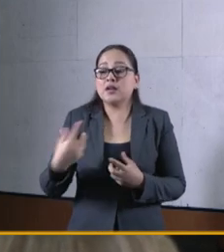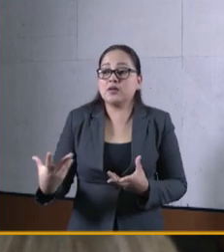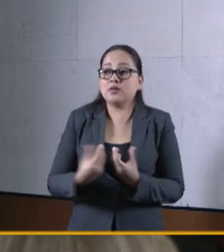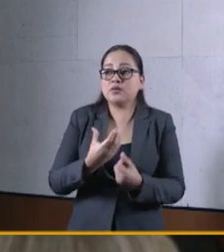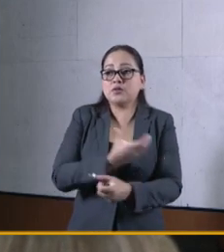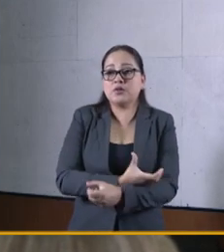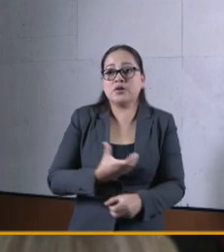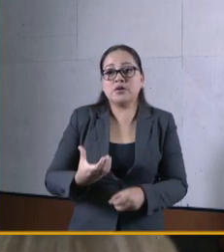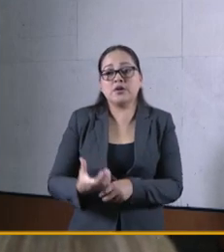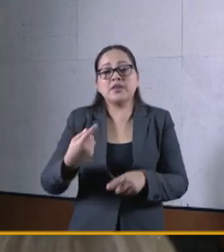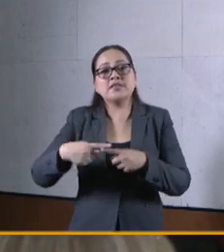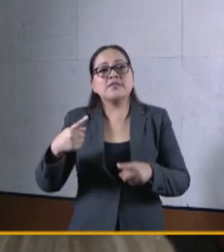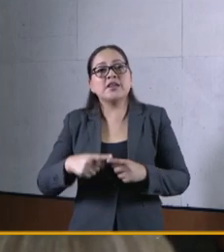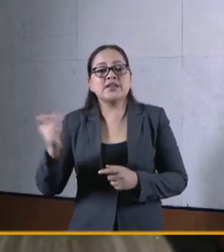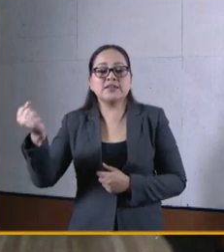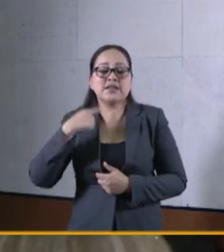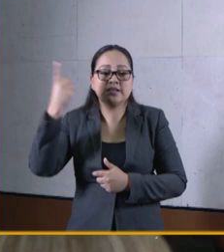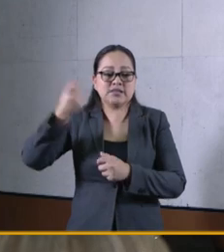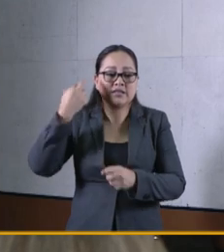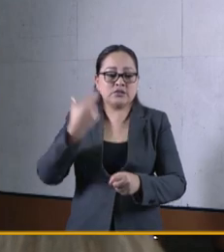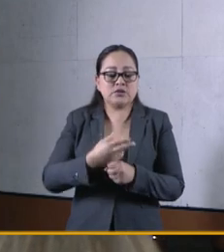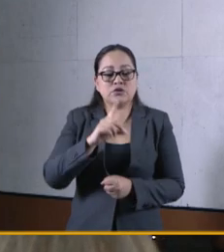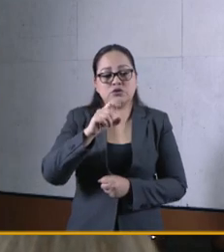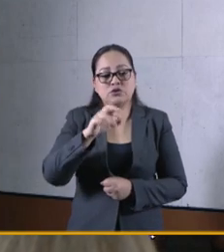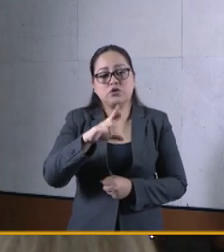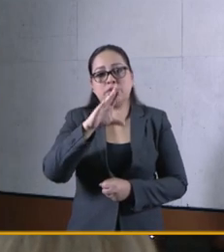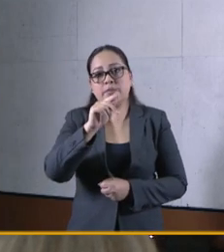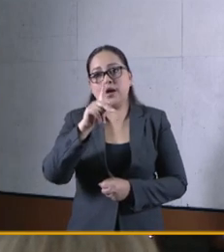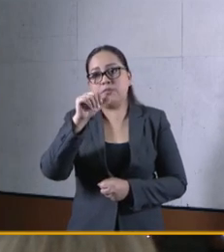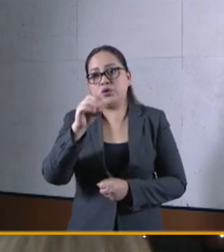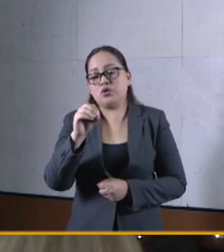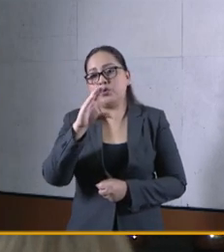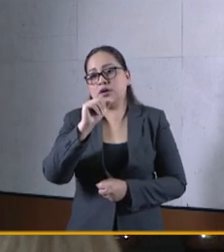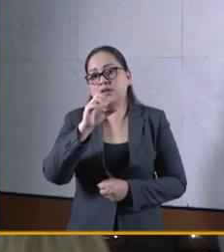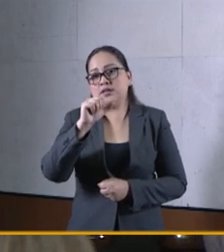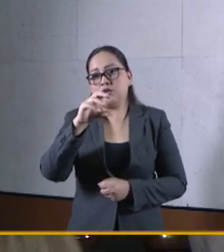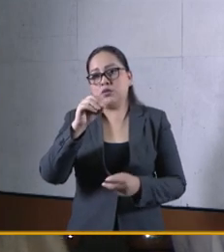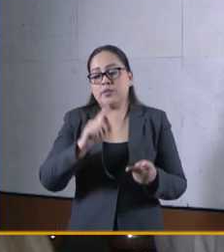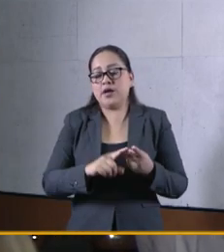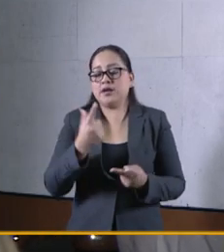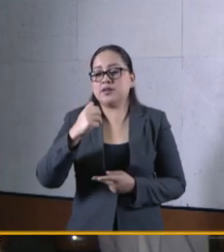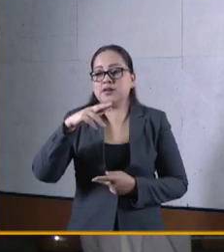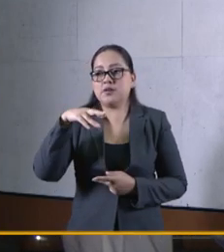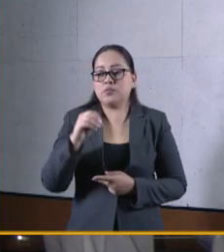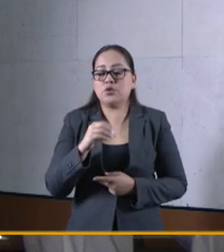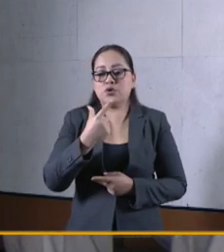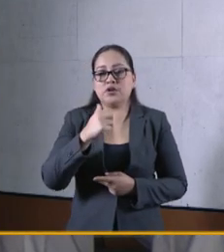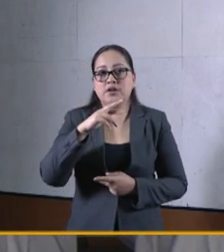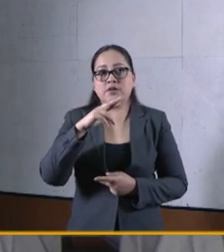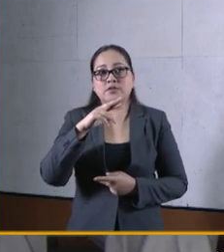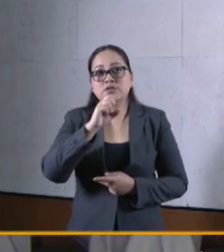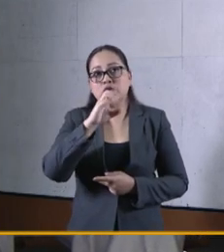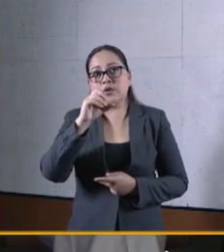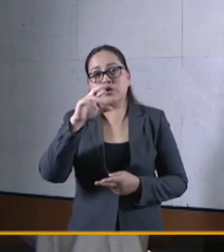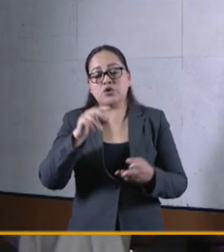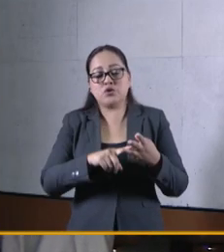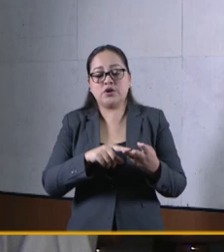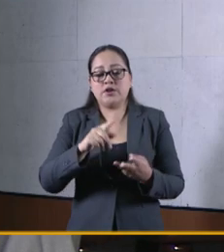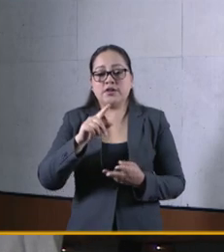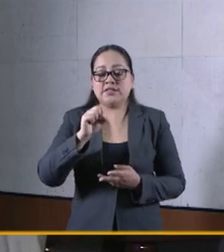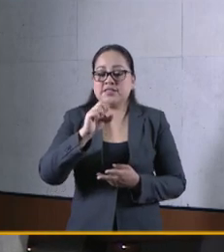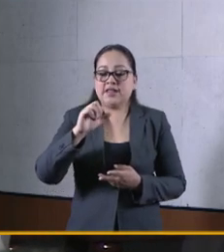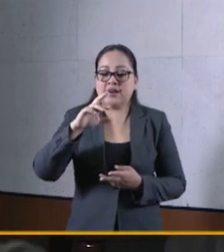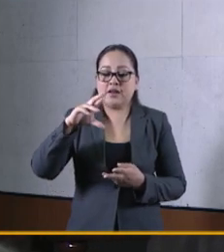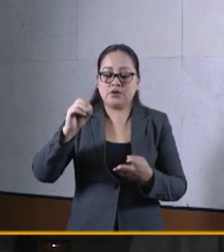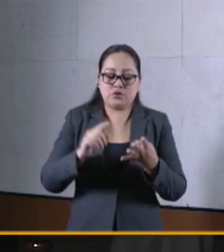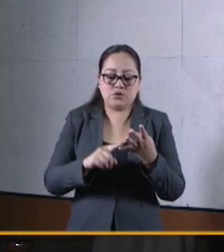a los señores rectores doctor pablo gonzález casanova doctor guillermo soberón doctor octavio rivero serrano